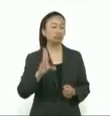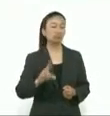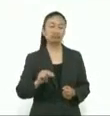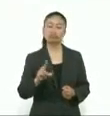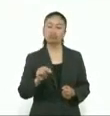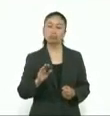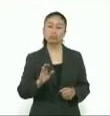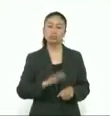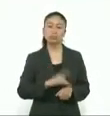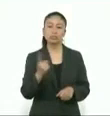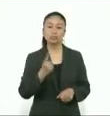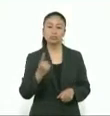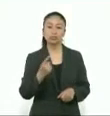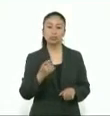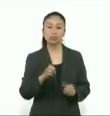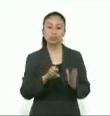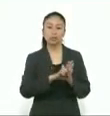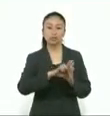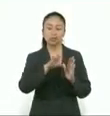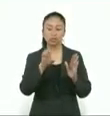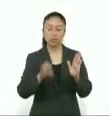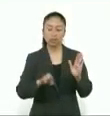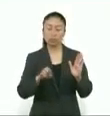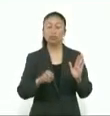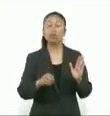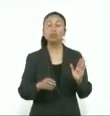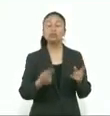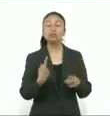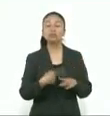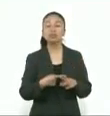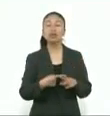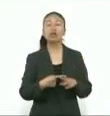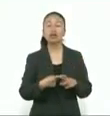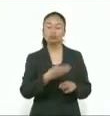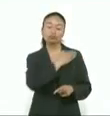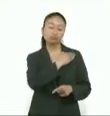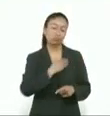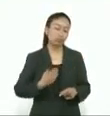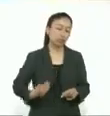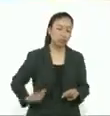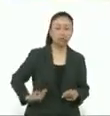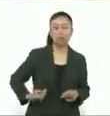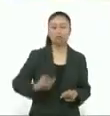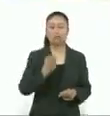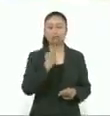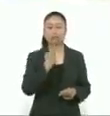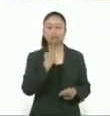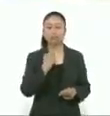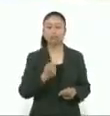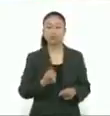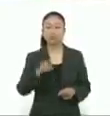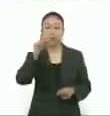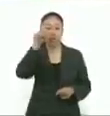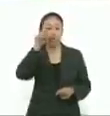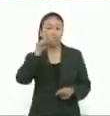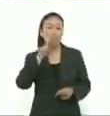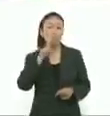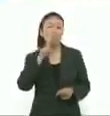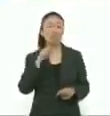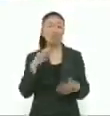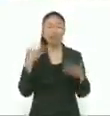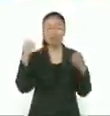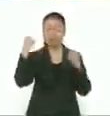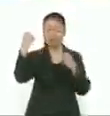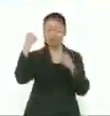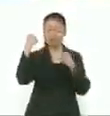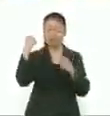tenemos el gran ejemplo de nuestro presidente Andrés Manuel López Obrador. ¡Que vivan las mujeres! ¡Que